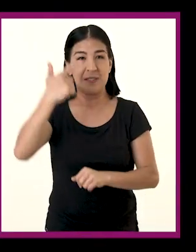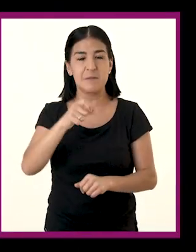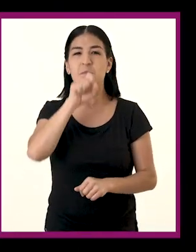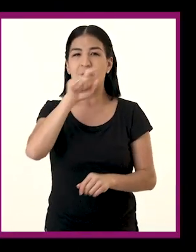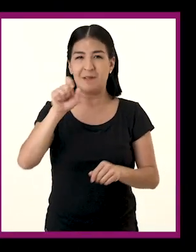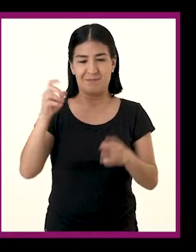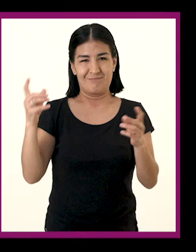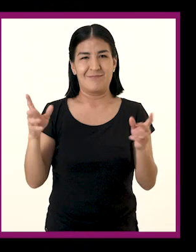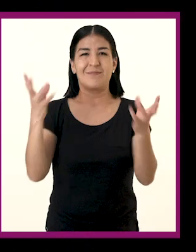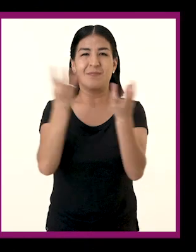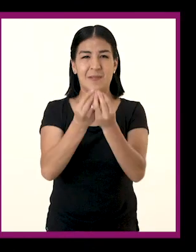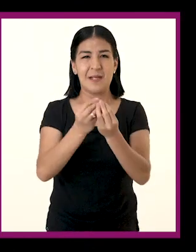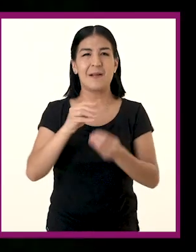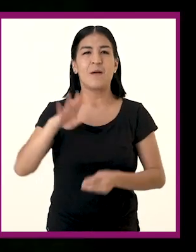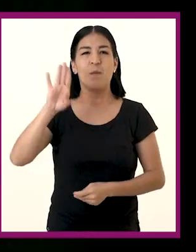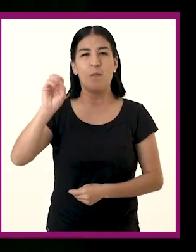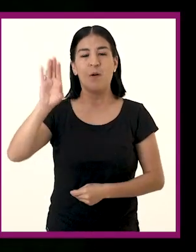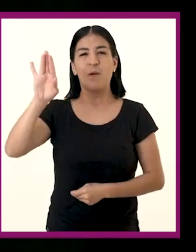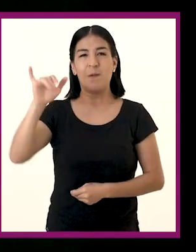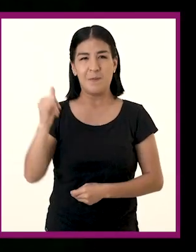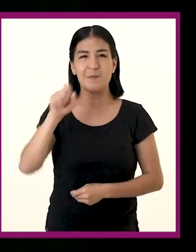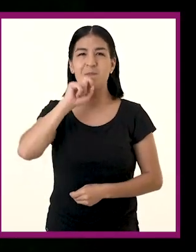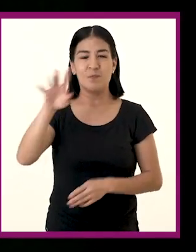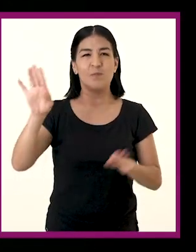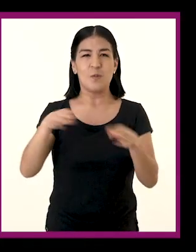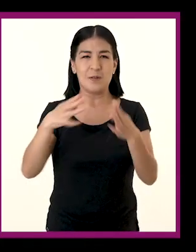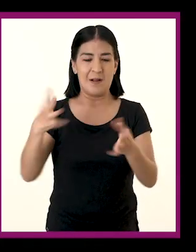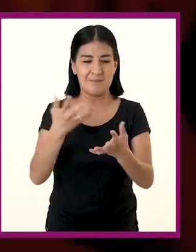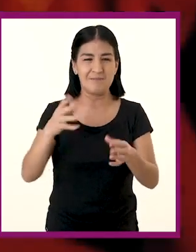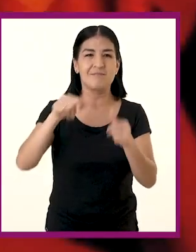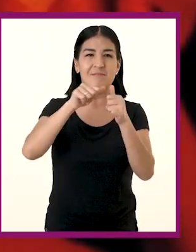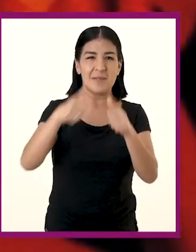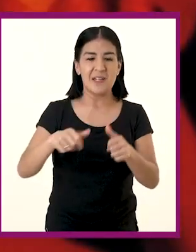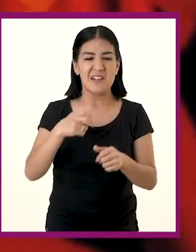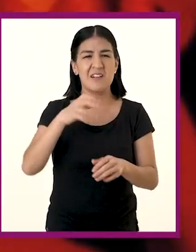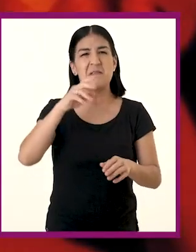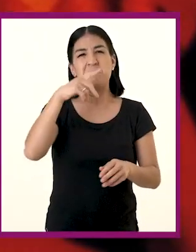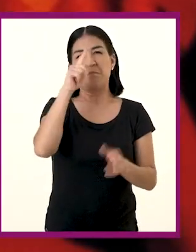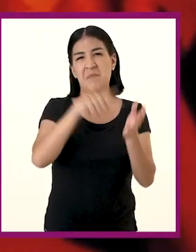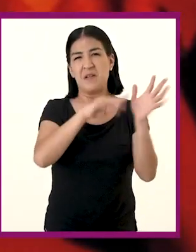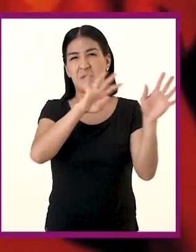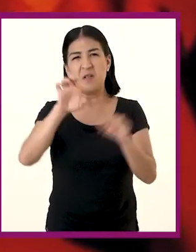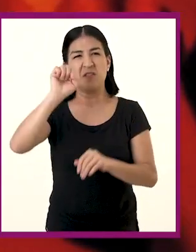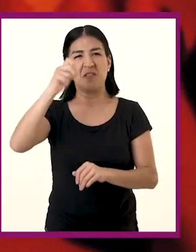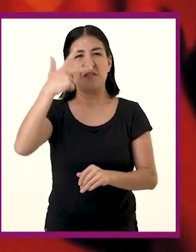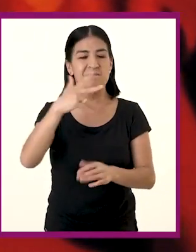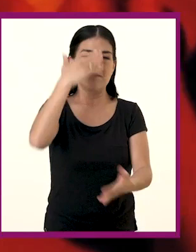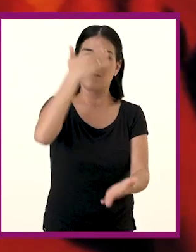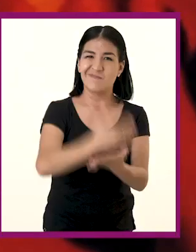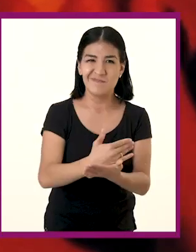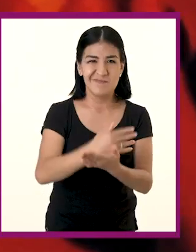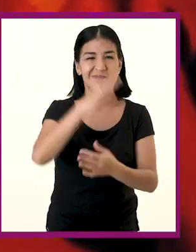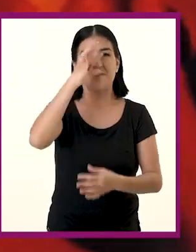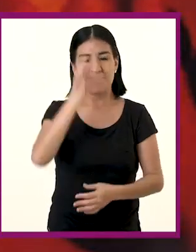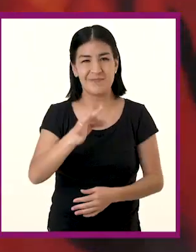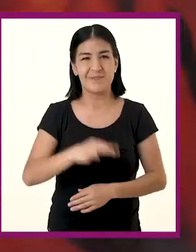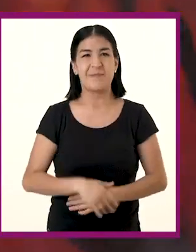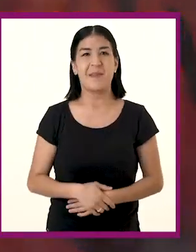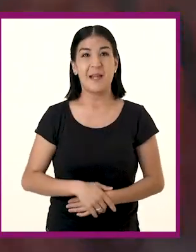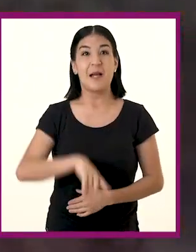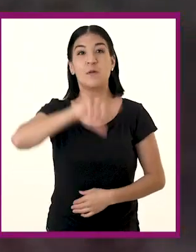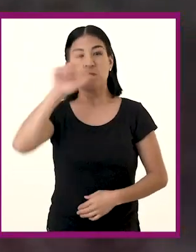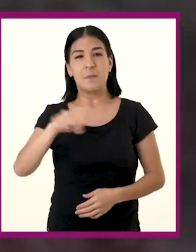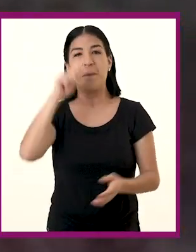1966 junto con el músico y actor Bobby Beausoleil, pero por diversas razones paró el rodaje en